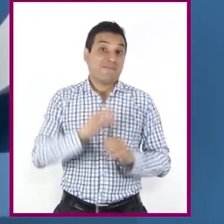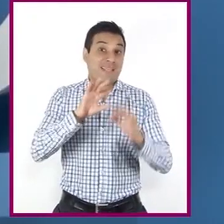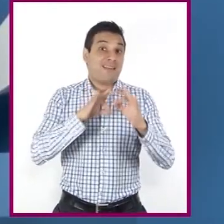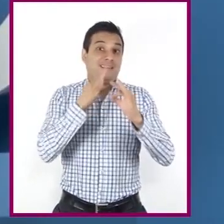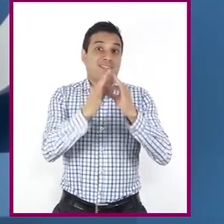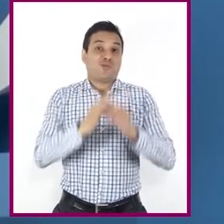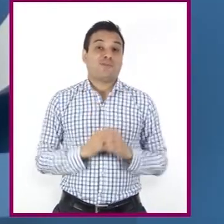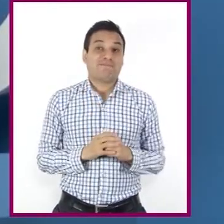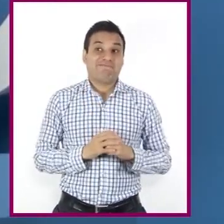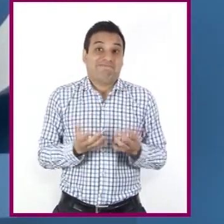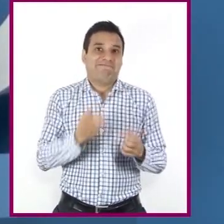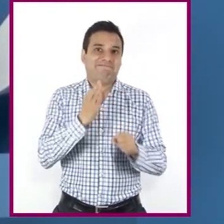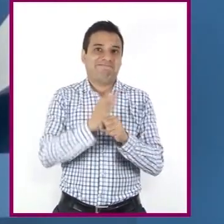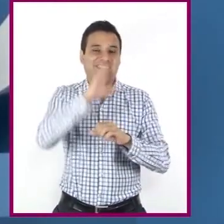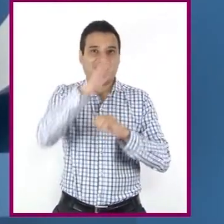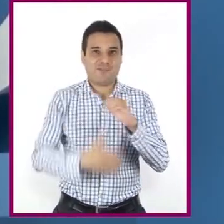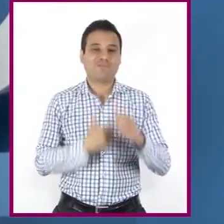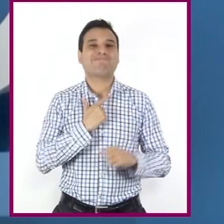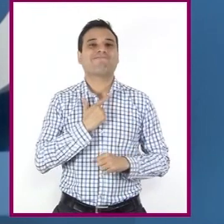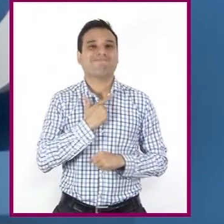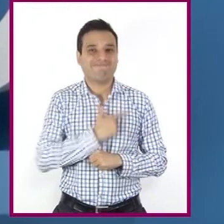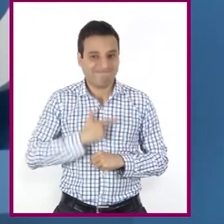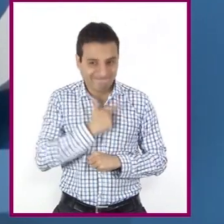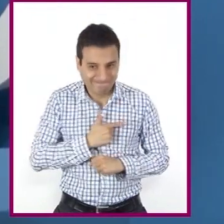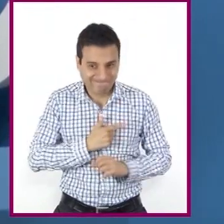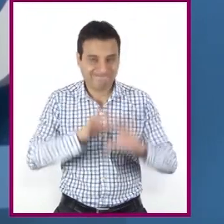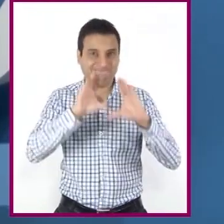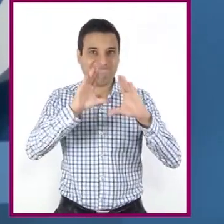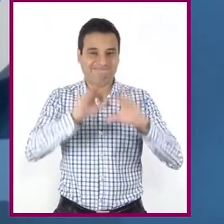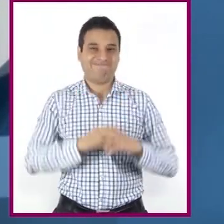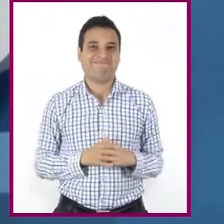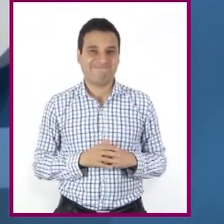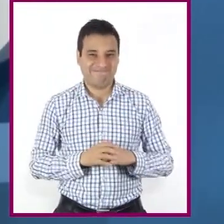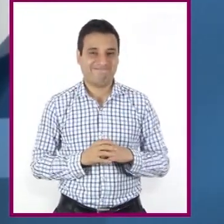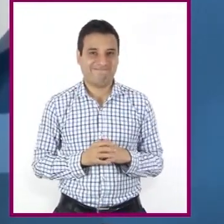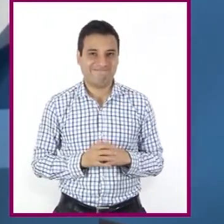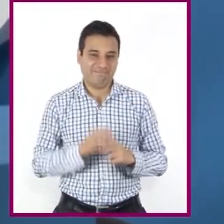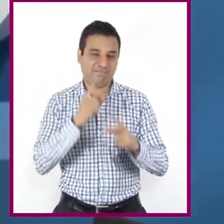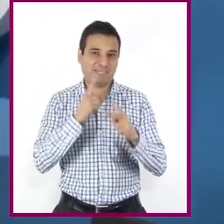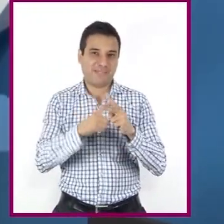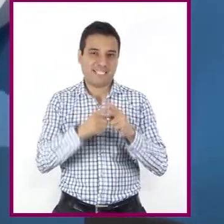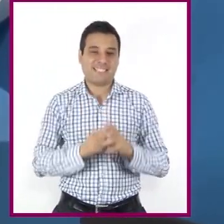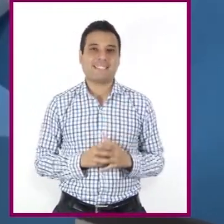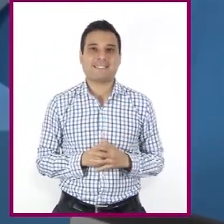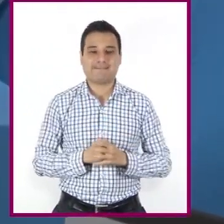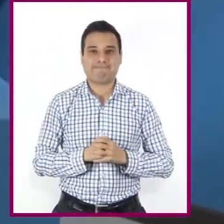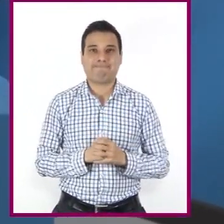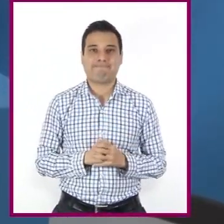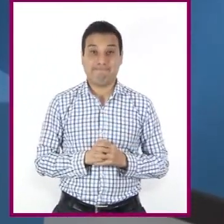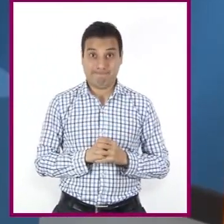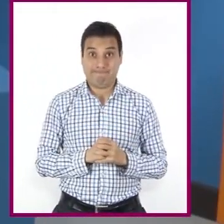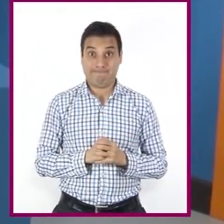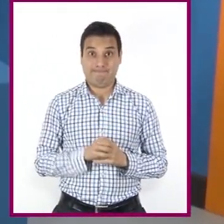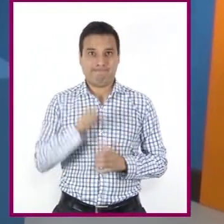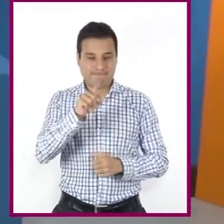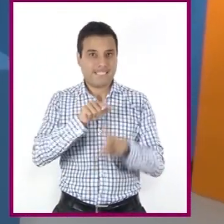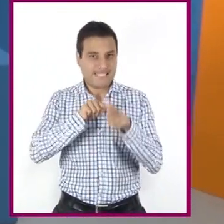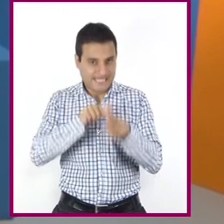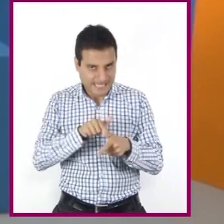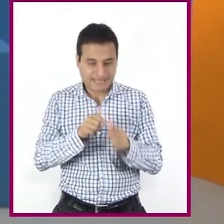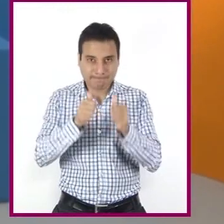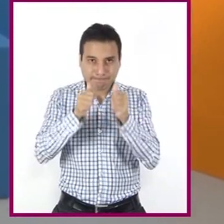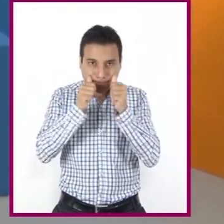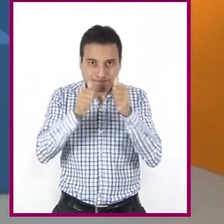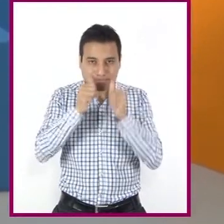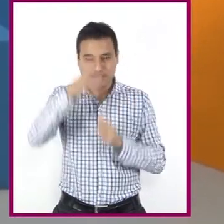Listo, es todo por ahora. Fue un gusto acompañarlos en este viaje de conocimientos por el mundo de las matemáticas. No dejen de acompañarnos en la próxima aventura